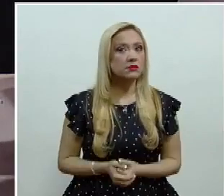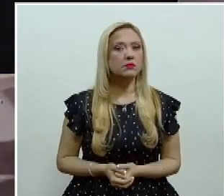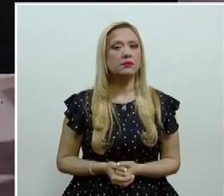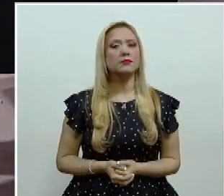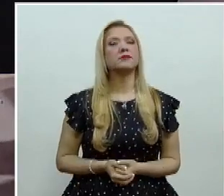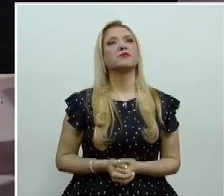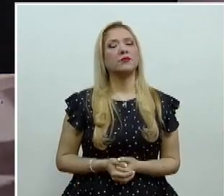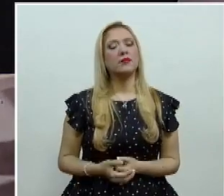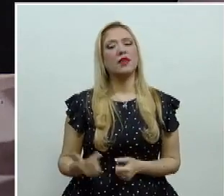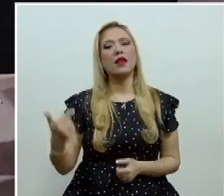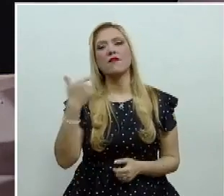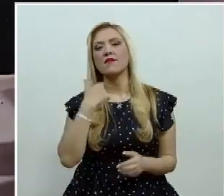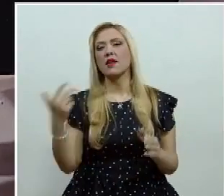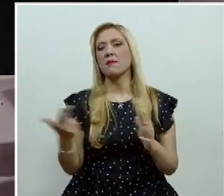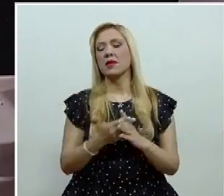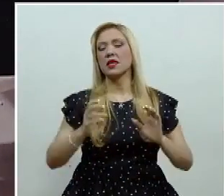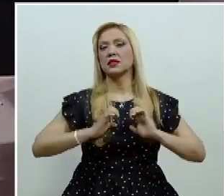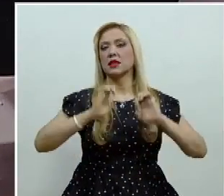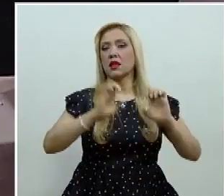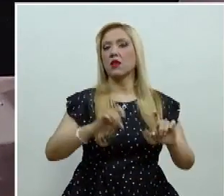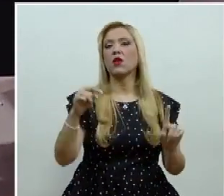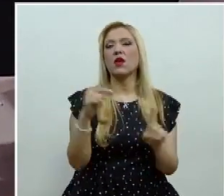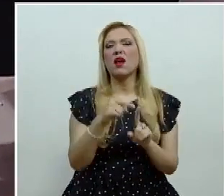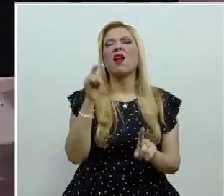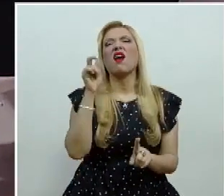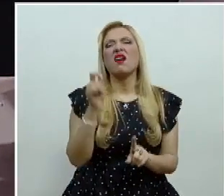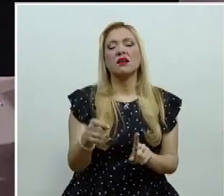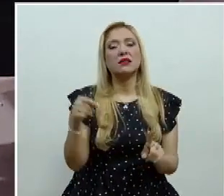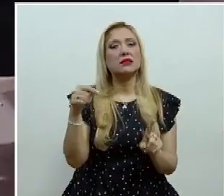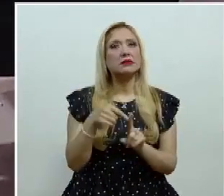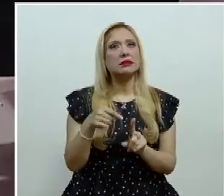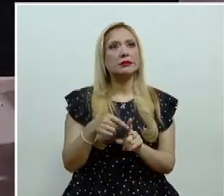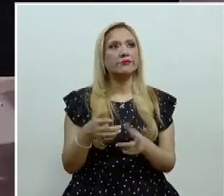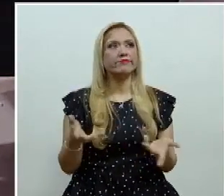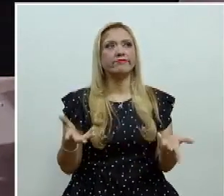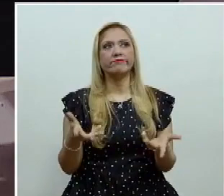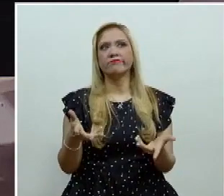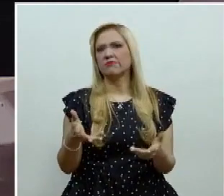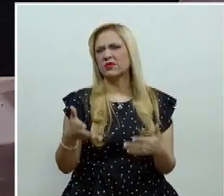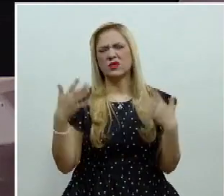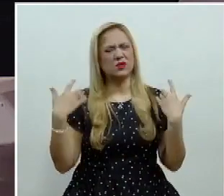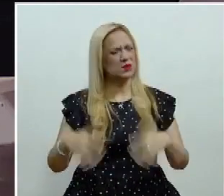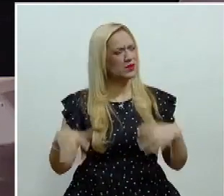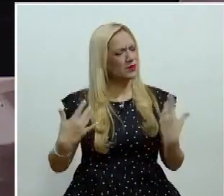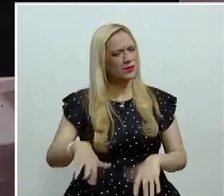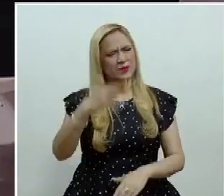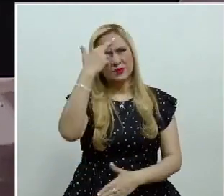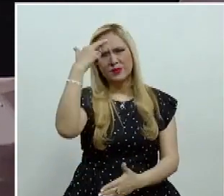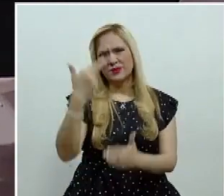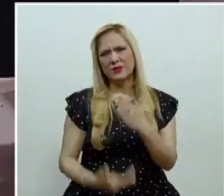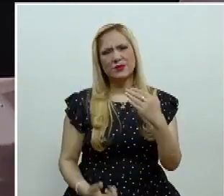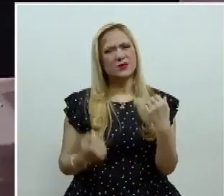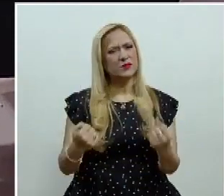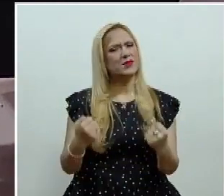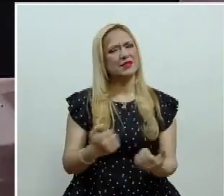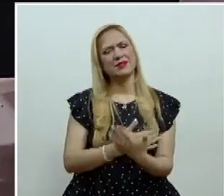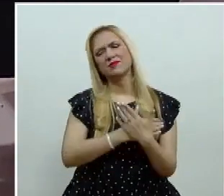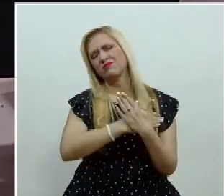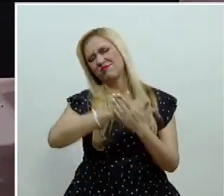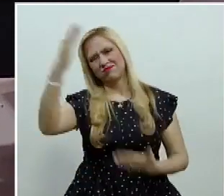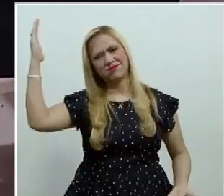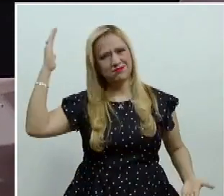el feminicidio, en principio, en términos generales, es una de las formas más fuertes de violencia. Se habla de la violencia